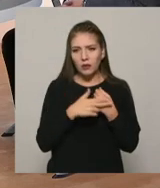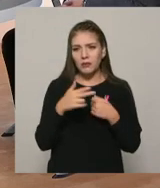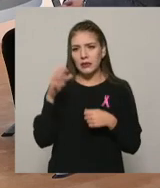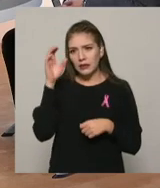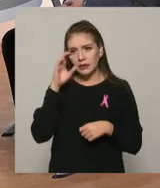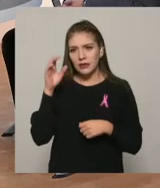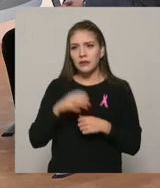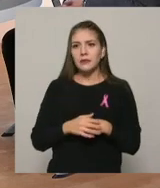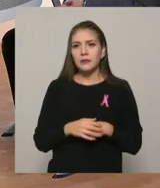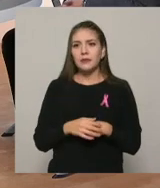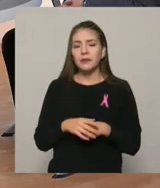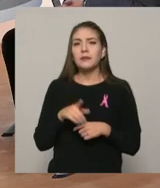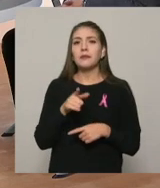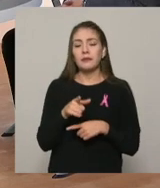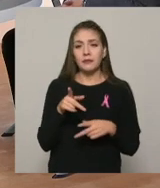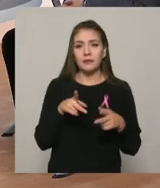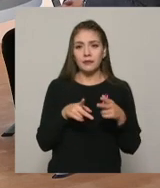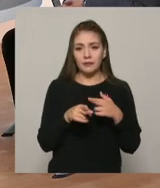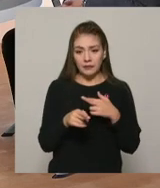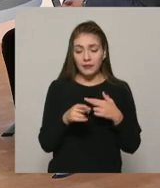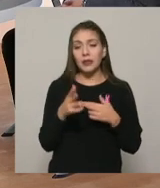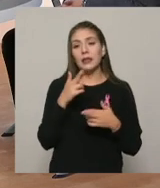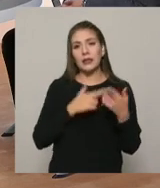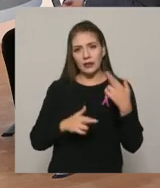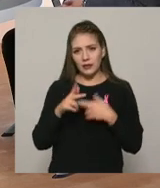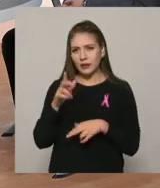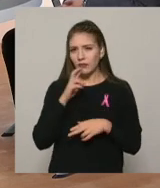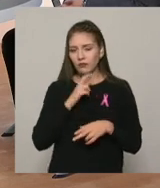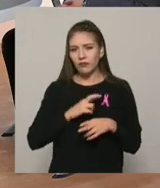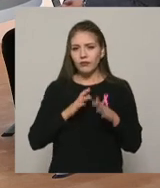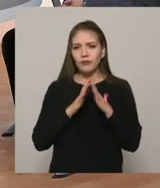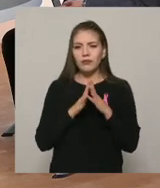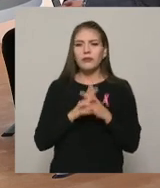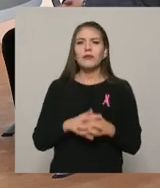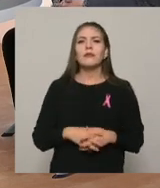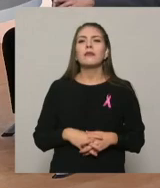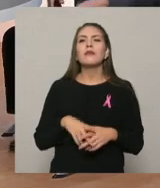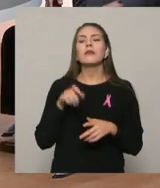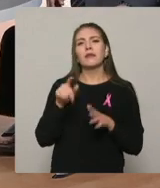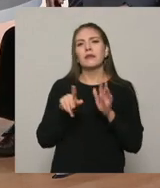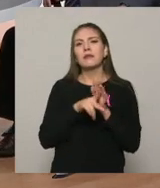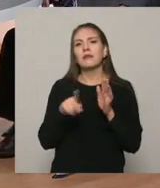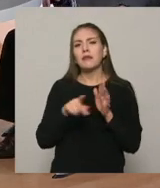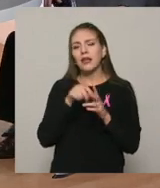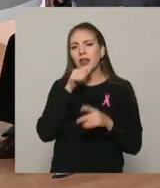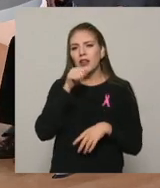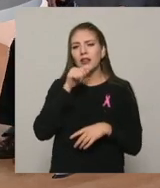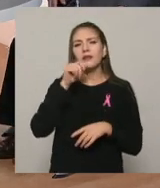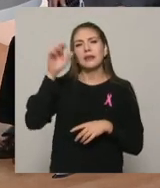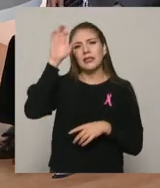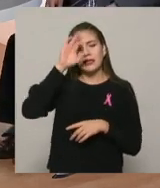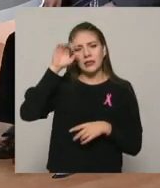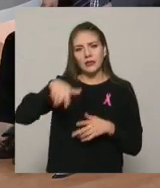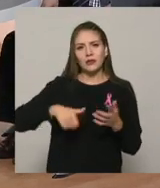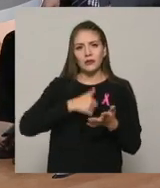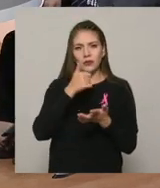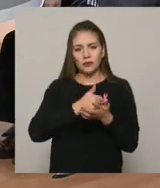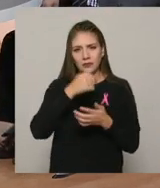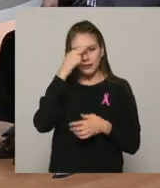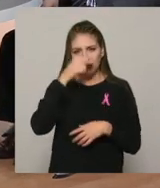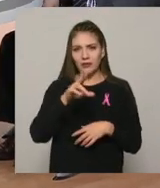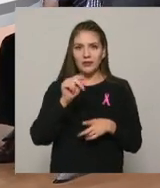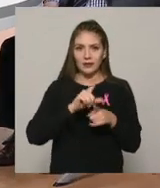viene tu respuesta? Bueno, pues estamos platicando del periodismo científico, el periodismo en la ciencia en la Ciudad de México. No se vaya, hay mucho que